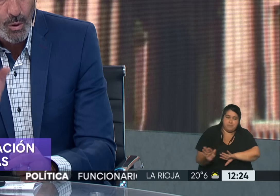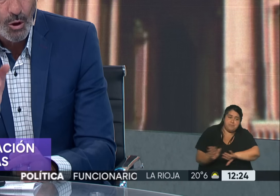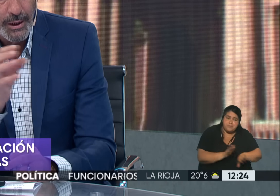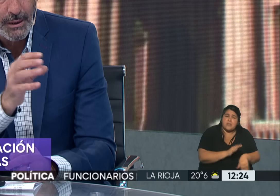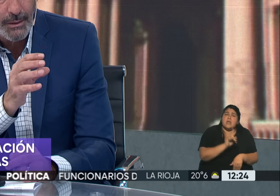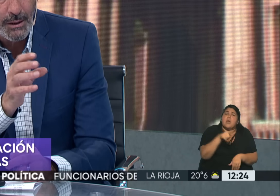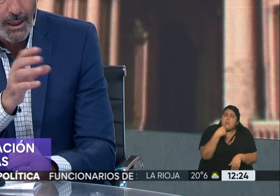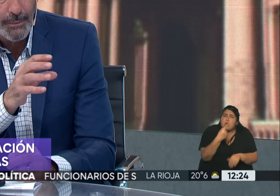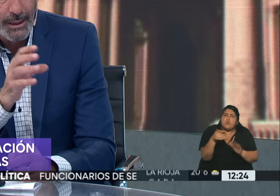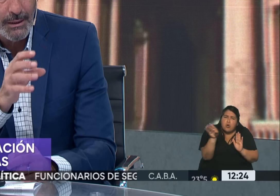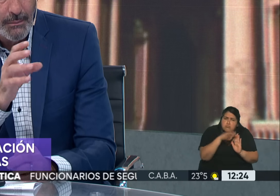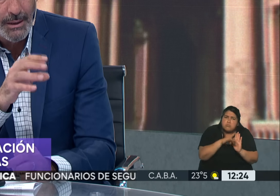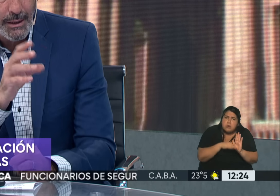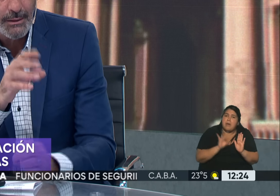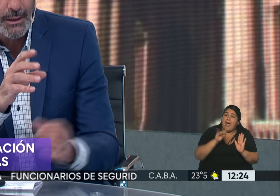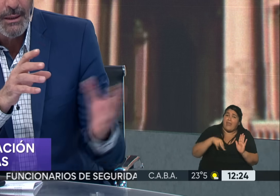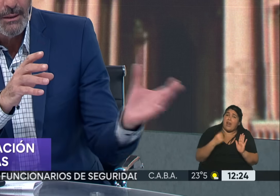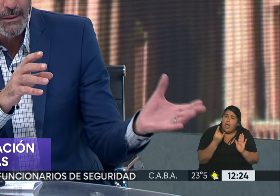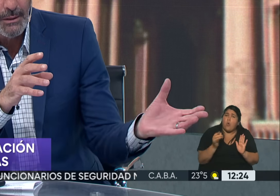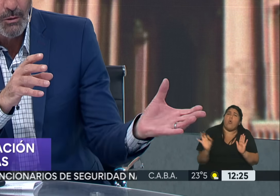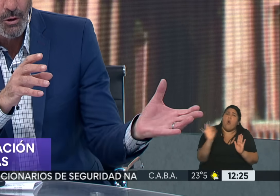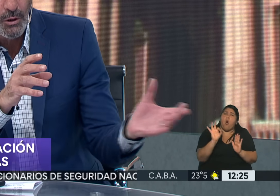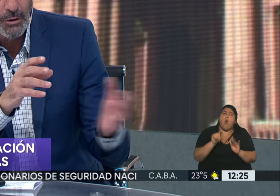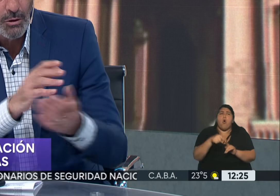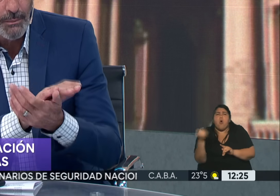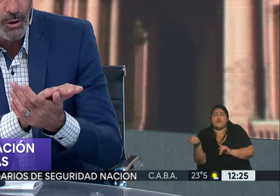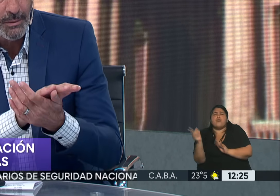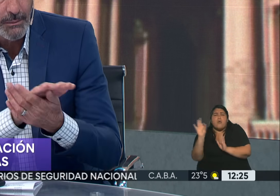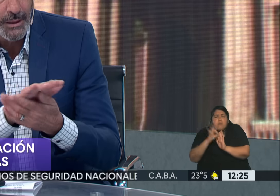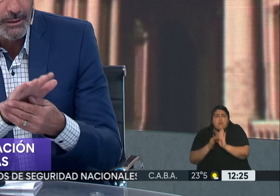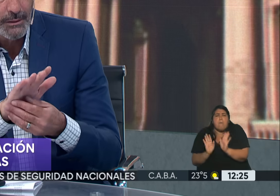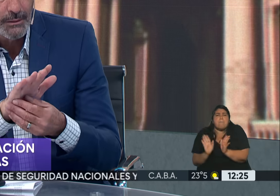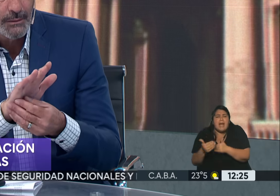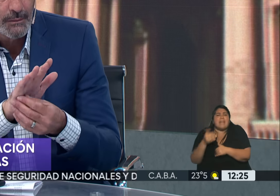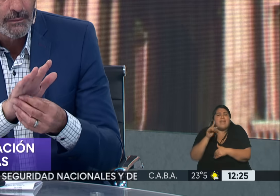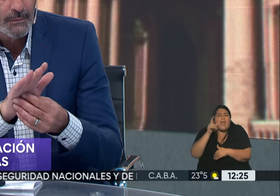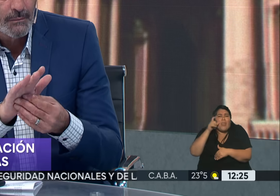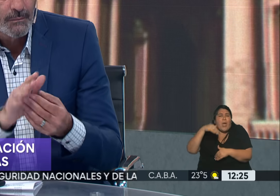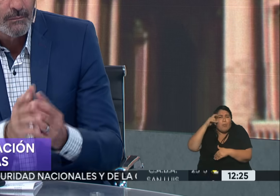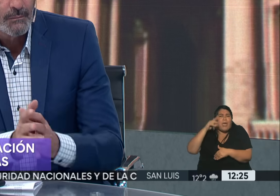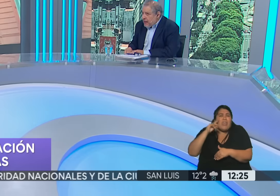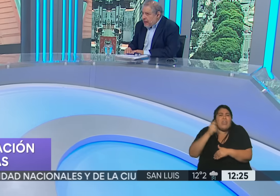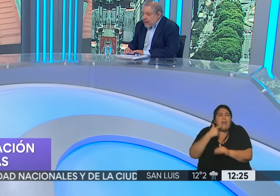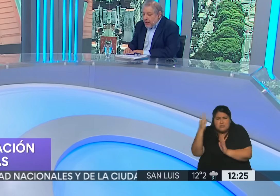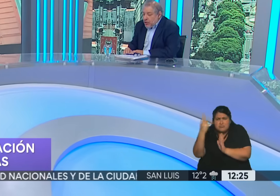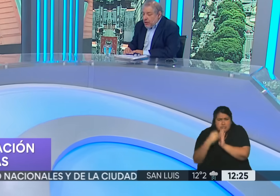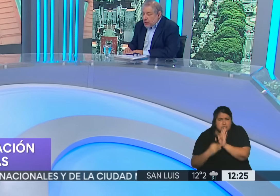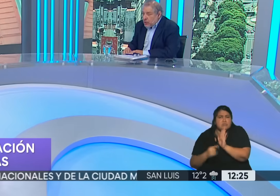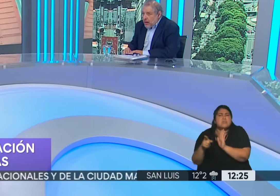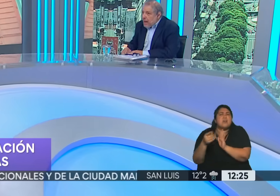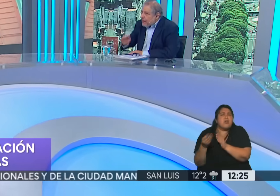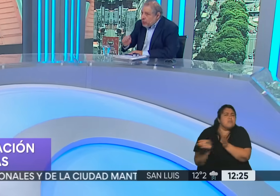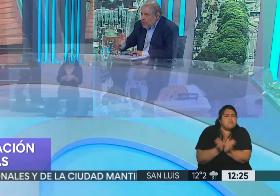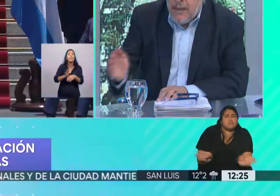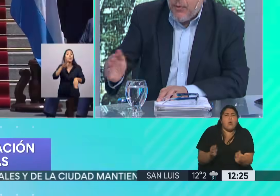dnu o directamente al paquete de medidas que estará debatiendo el congreso en las próximas semanas se supone que lo que podría hablar a ver hoy es